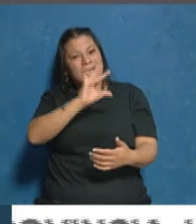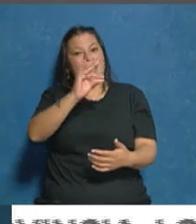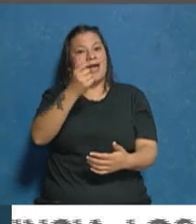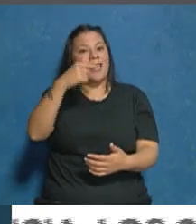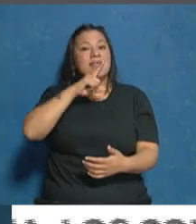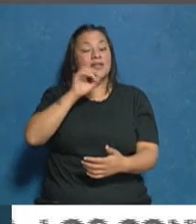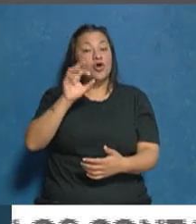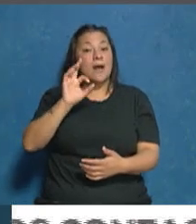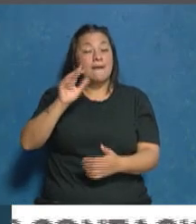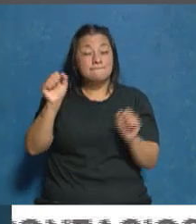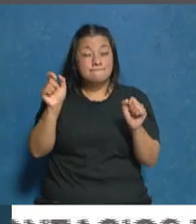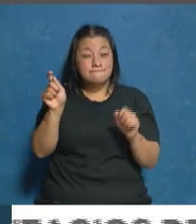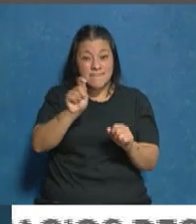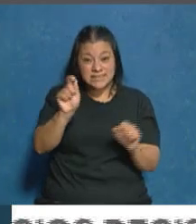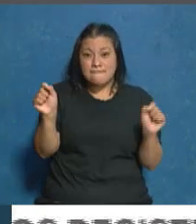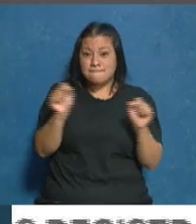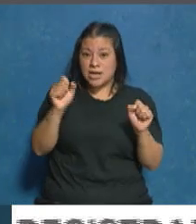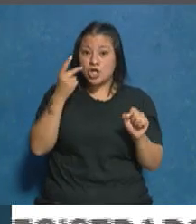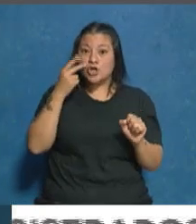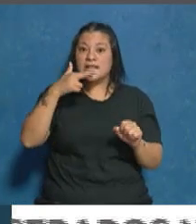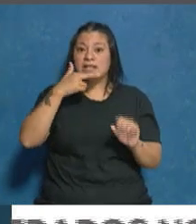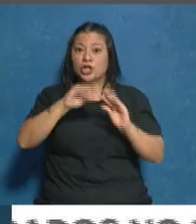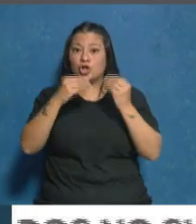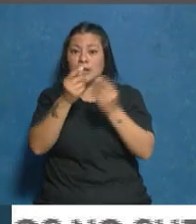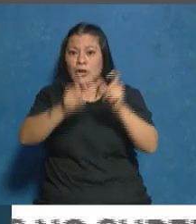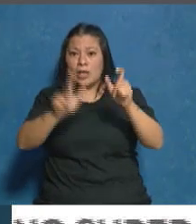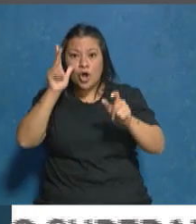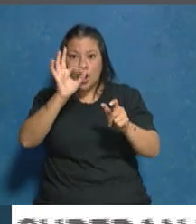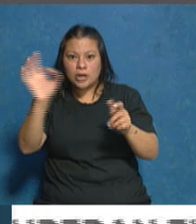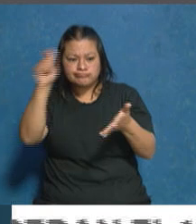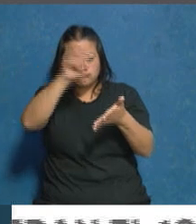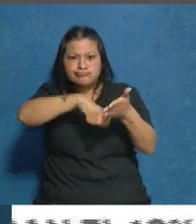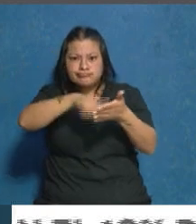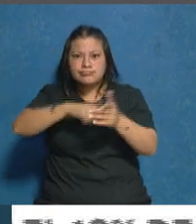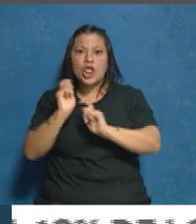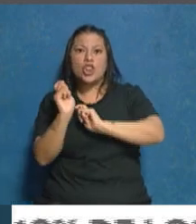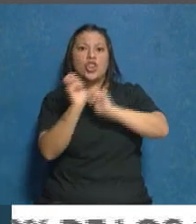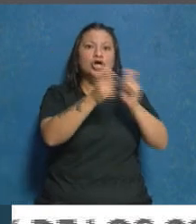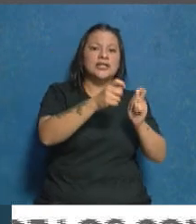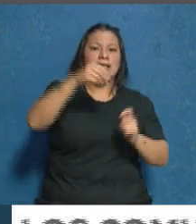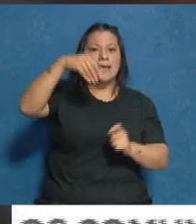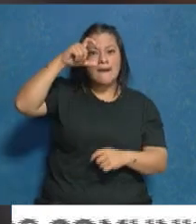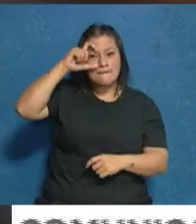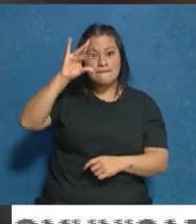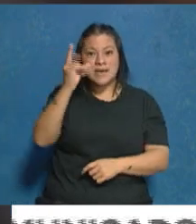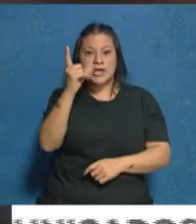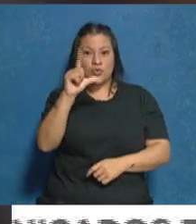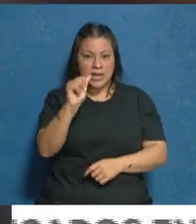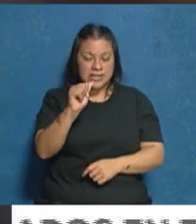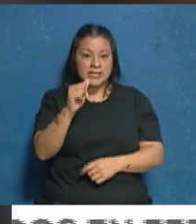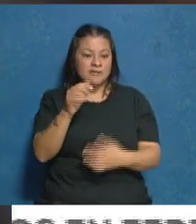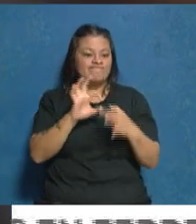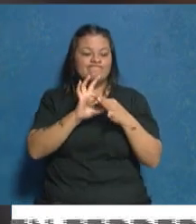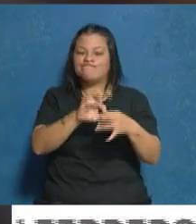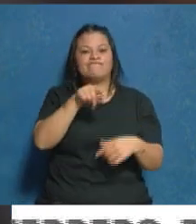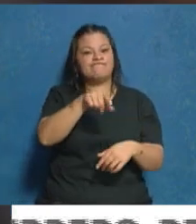2017, unas 800 personas se inscribieron para ser donantes de médula ósea. Y si bien en ese momento no eran compatibles con